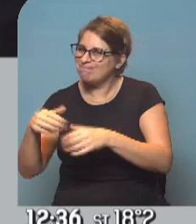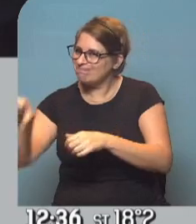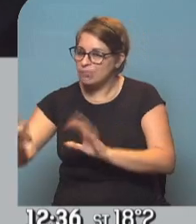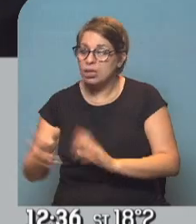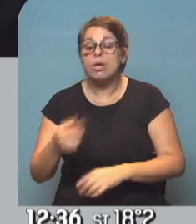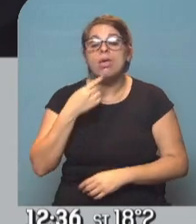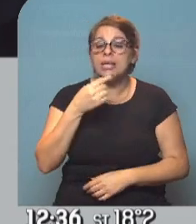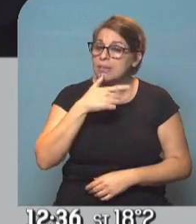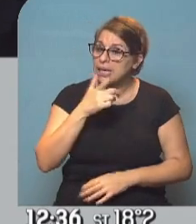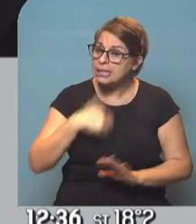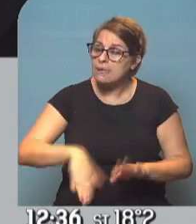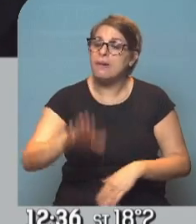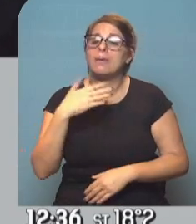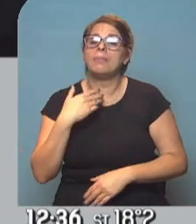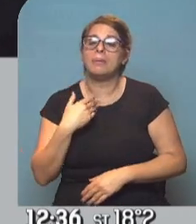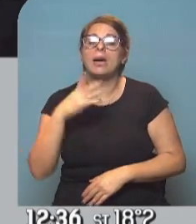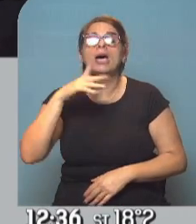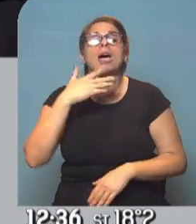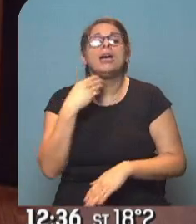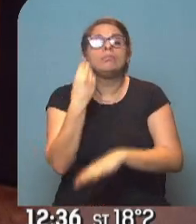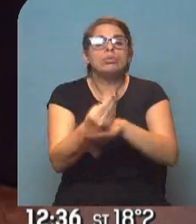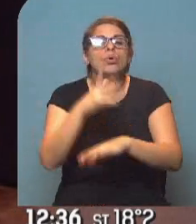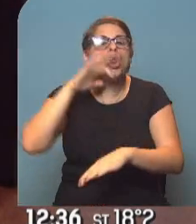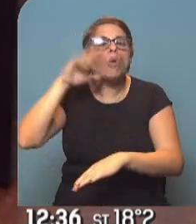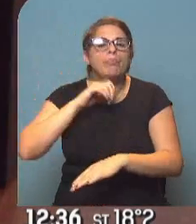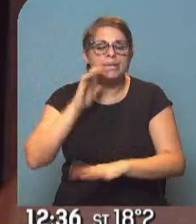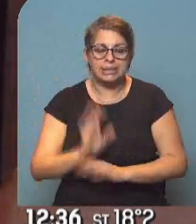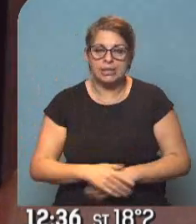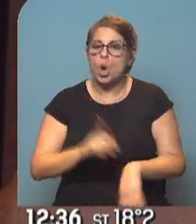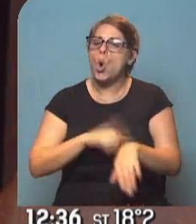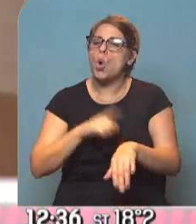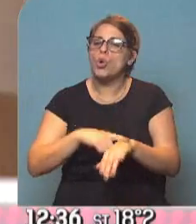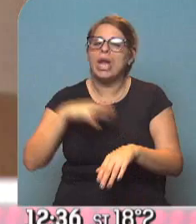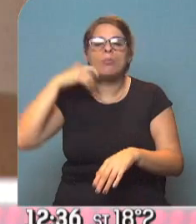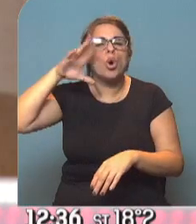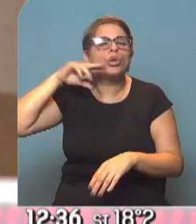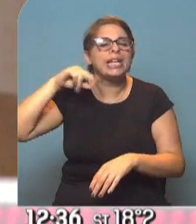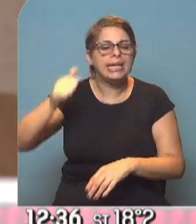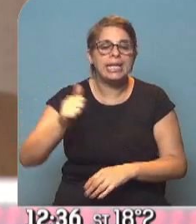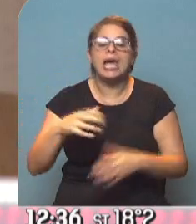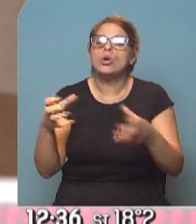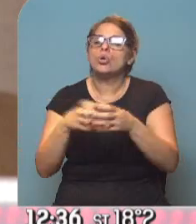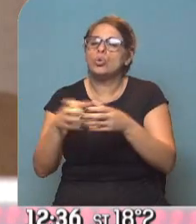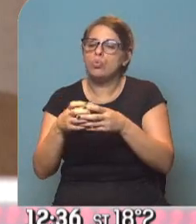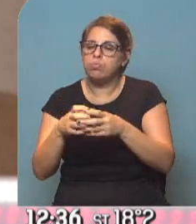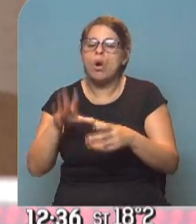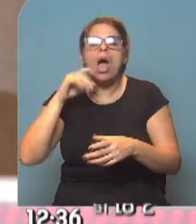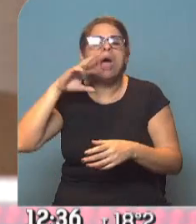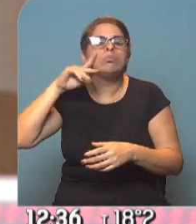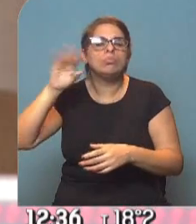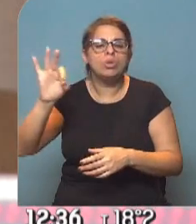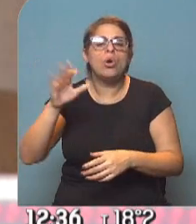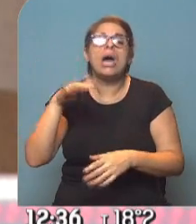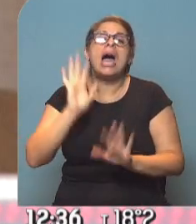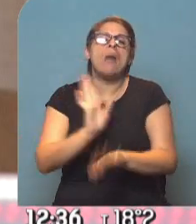estamos ante las puertas de la hora de López Obrador, ¿es así? La hora de Morena, que es el partido de AMLO, como lo llaman